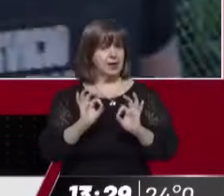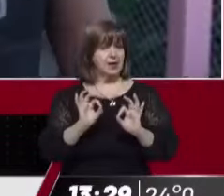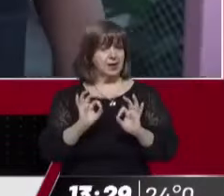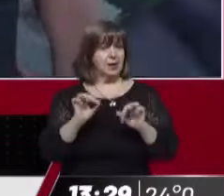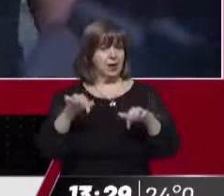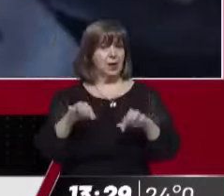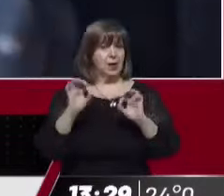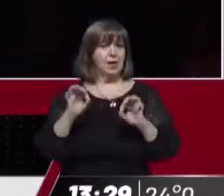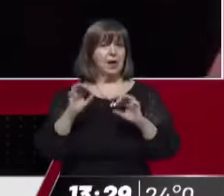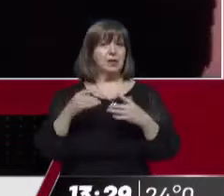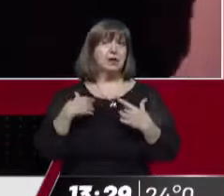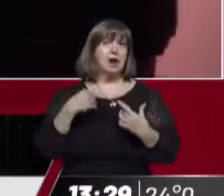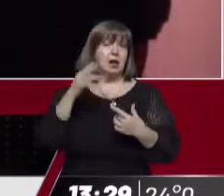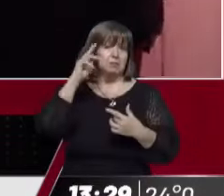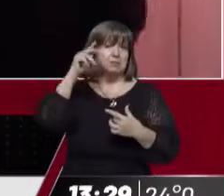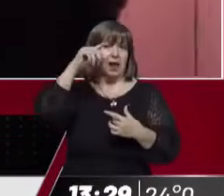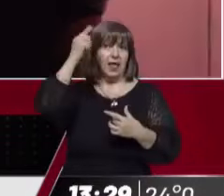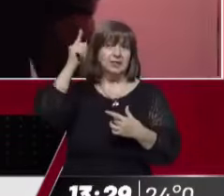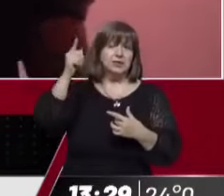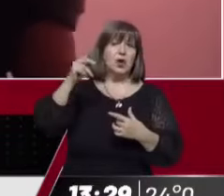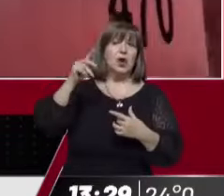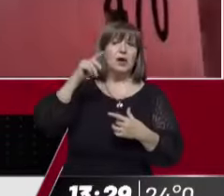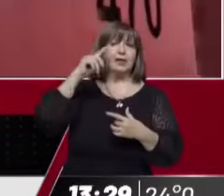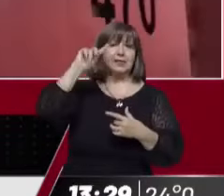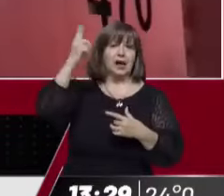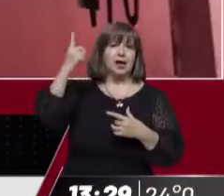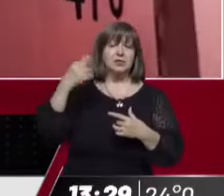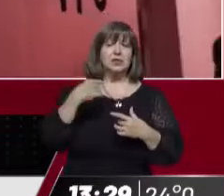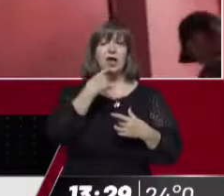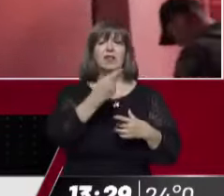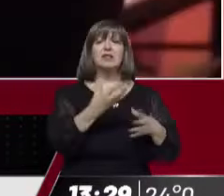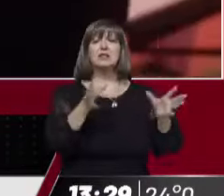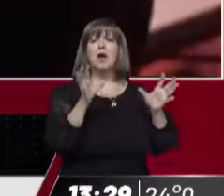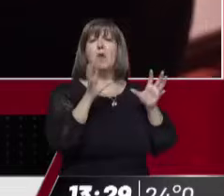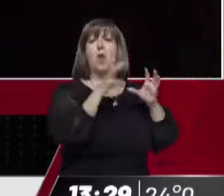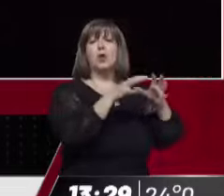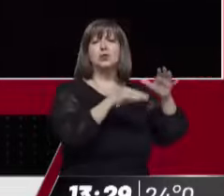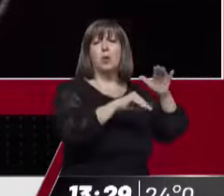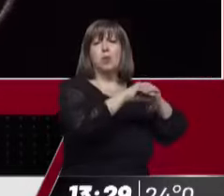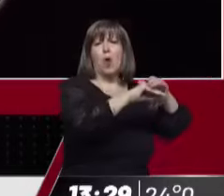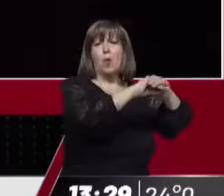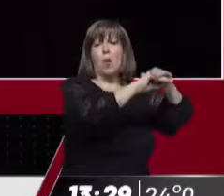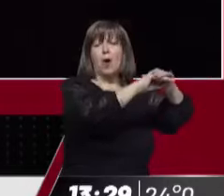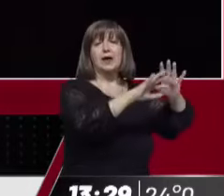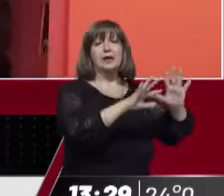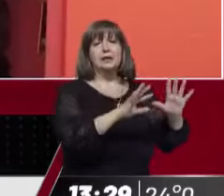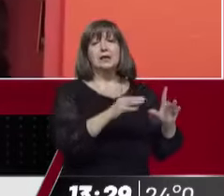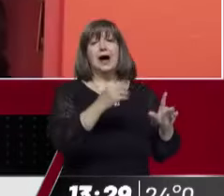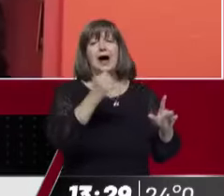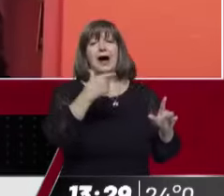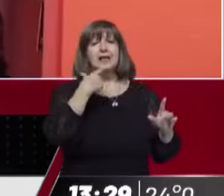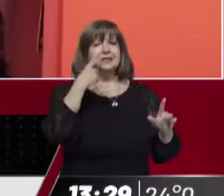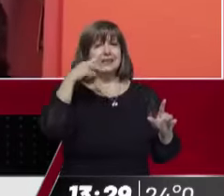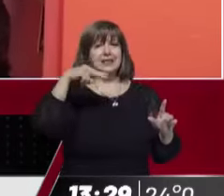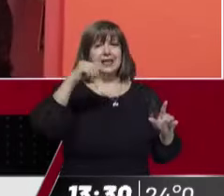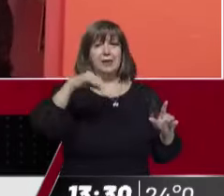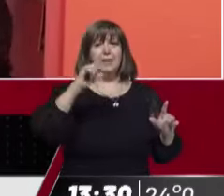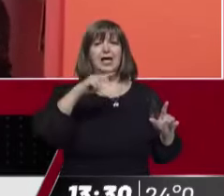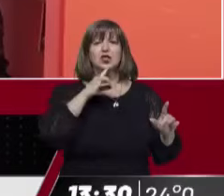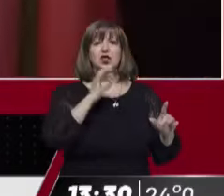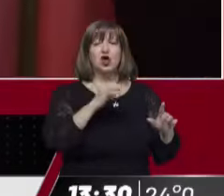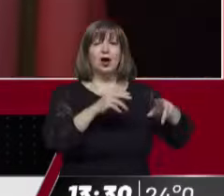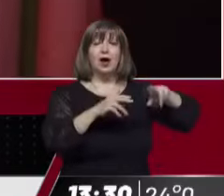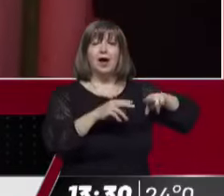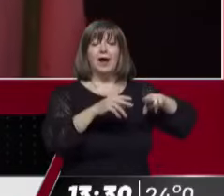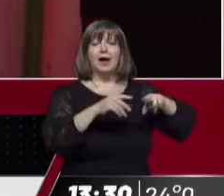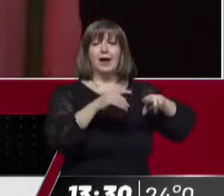también internacionales. Ahí hay un parámetro que habla de sobrepoblación y también un parámetro que habla de hacinamiento. Nosotros no estamos con